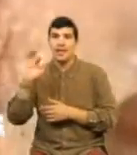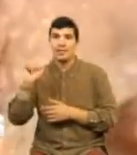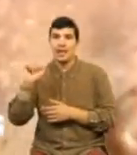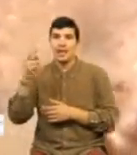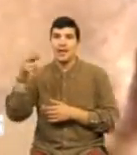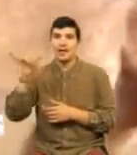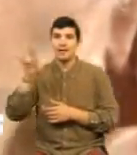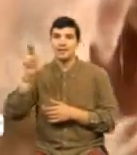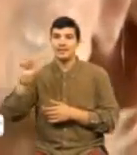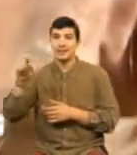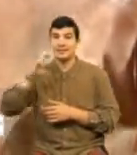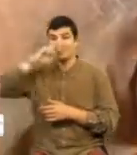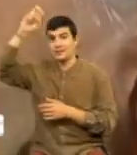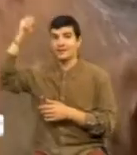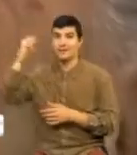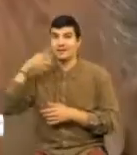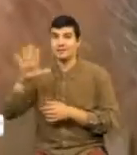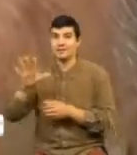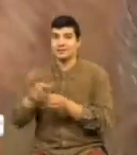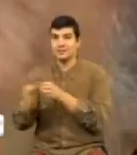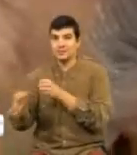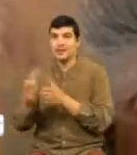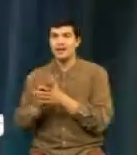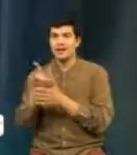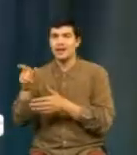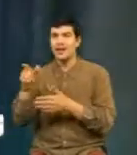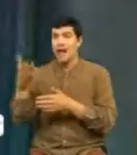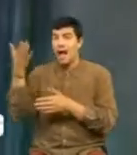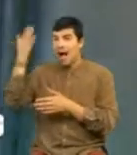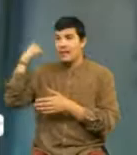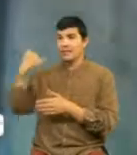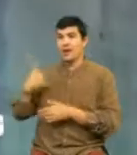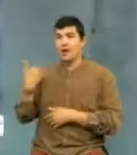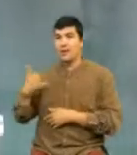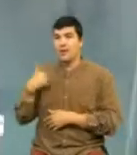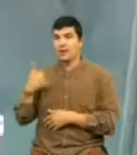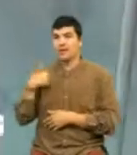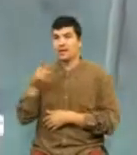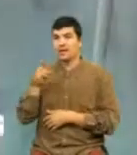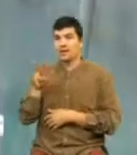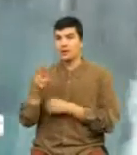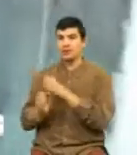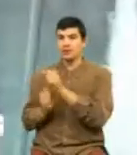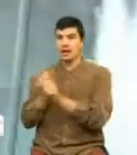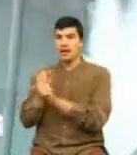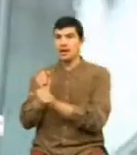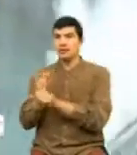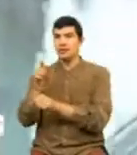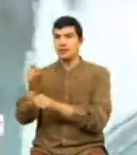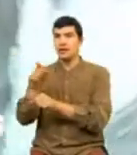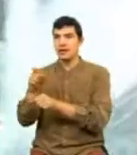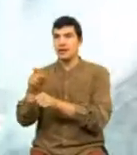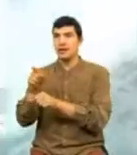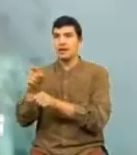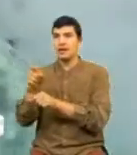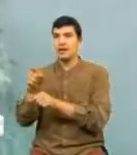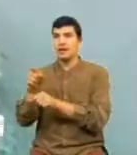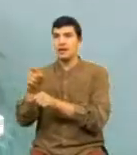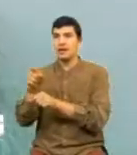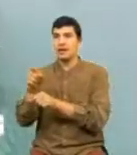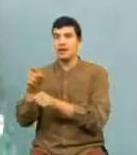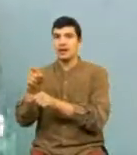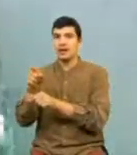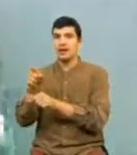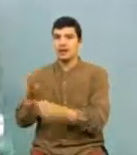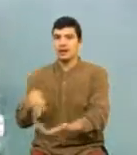de Santander. Allí, siendo muy joven, a la edad de 12 años, cayó en el barro, la piedra en la